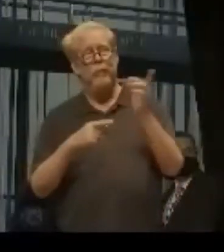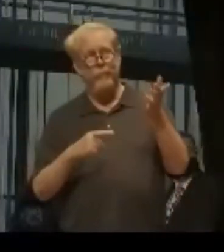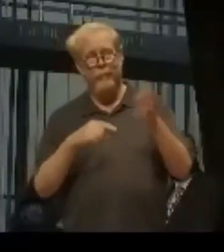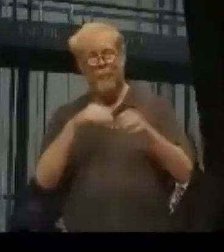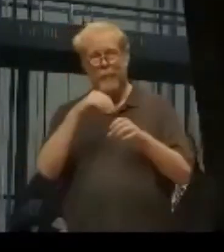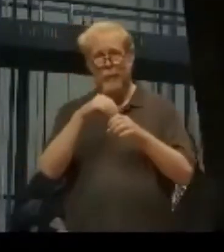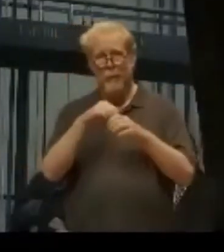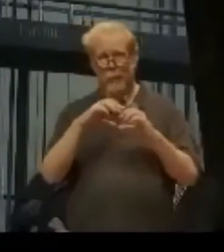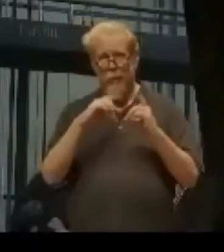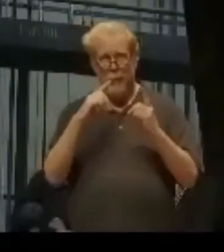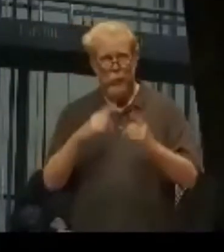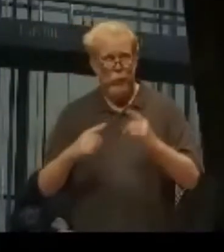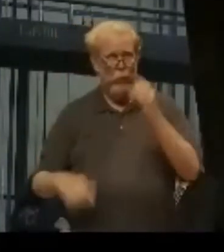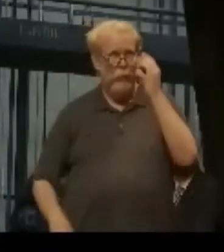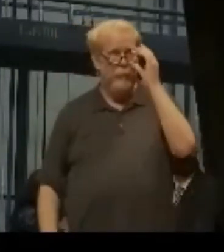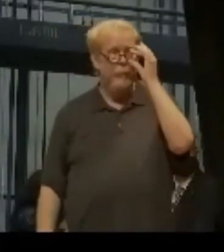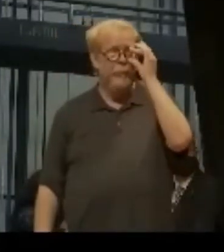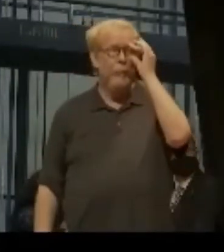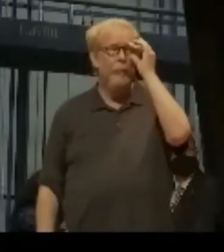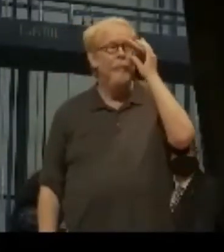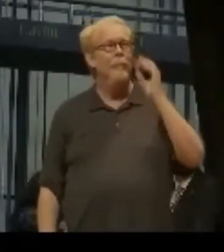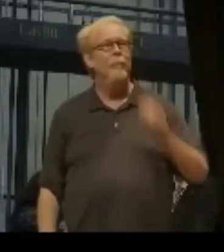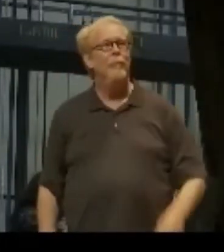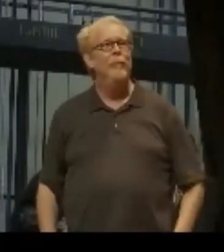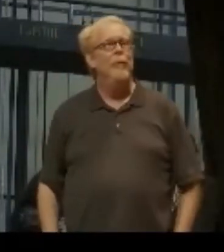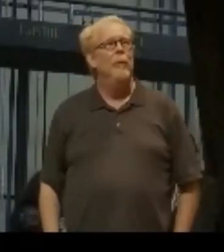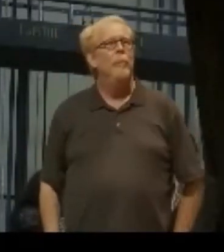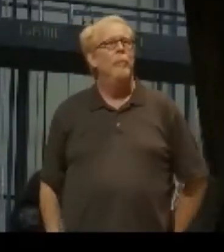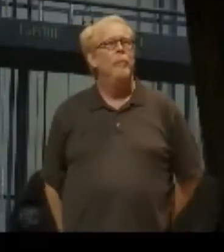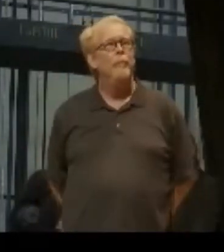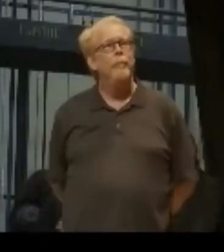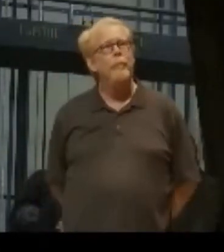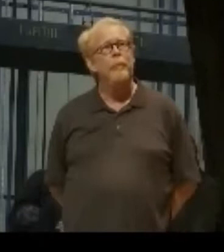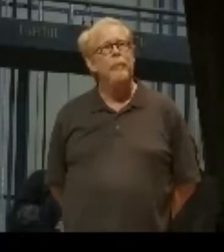hablar un poquito de los datos de nuestro distrito.